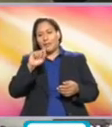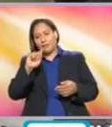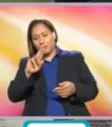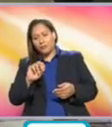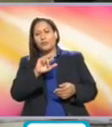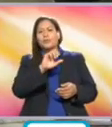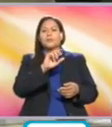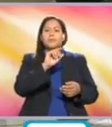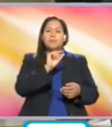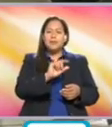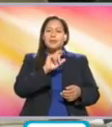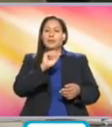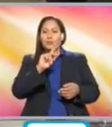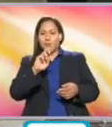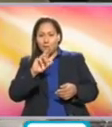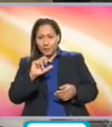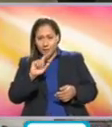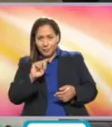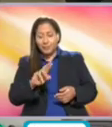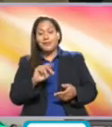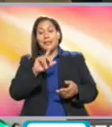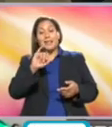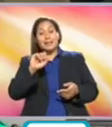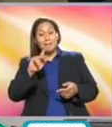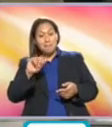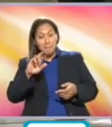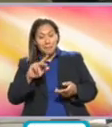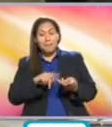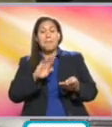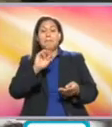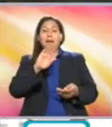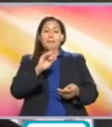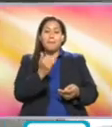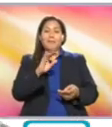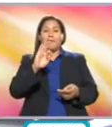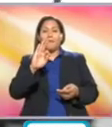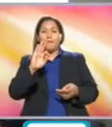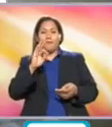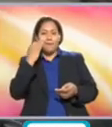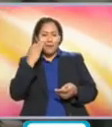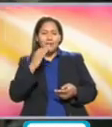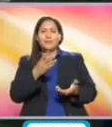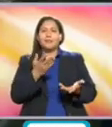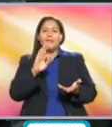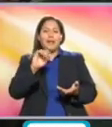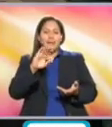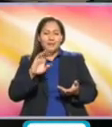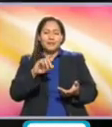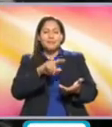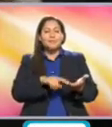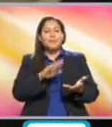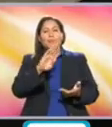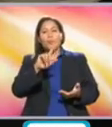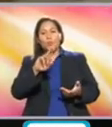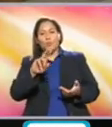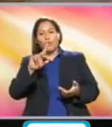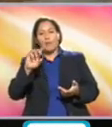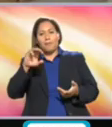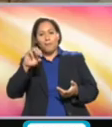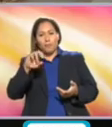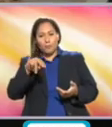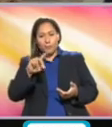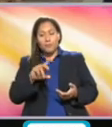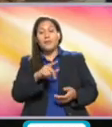Lismar, tortas del Santo, Babyface, Blue Demon, y hay una torta que se